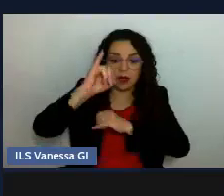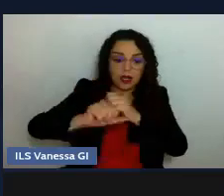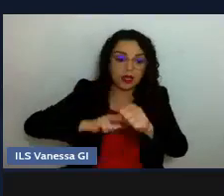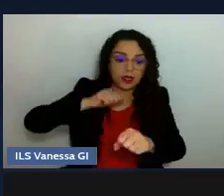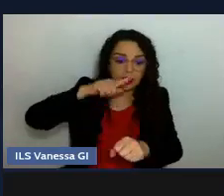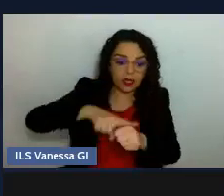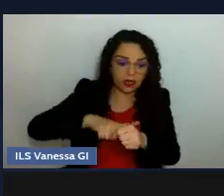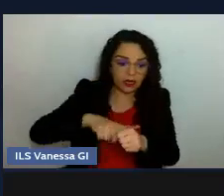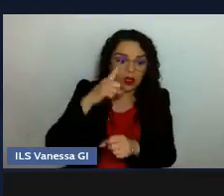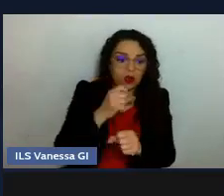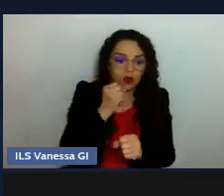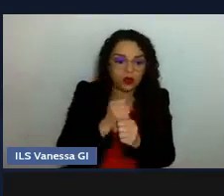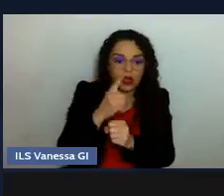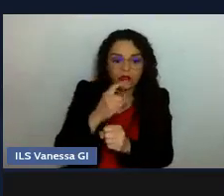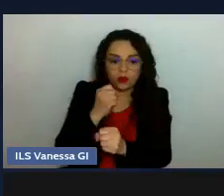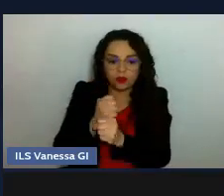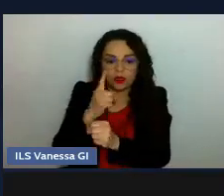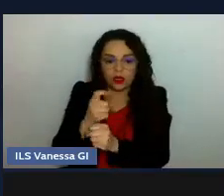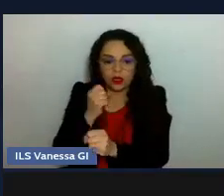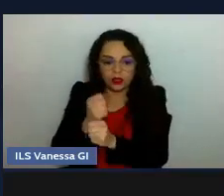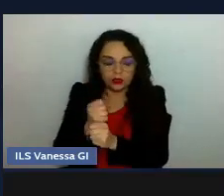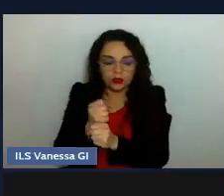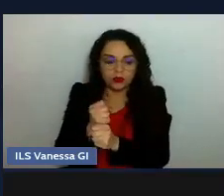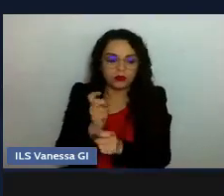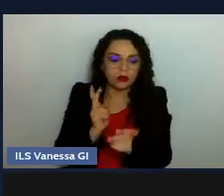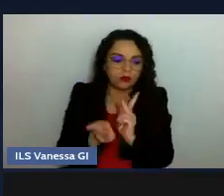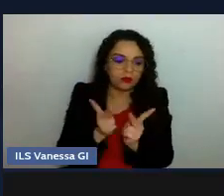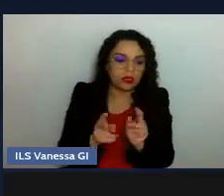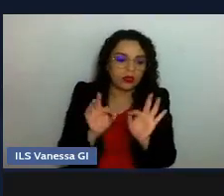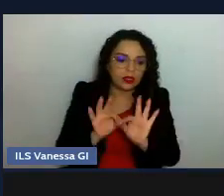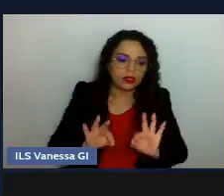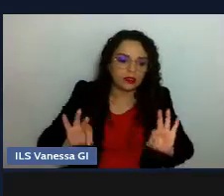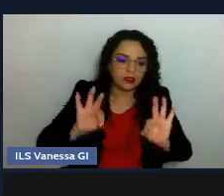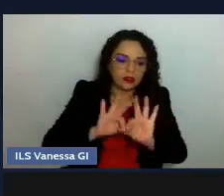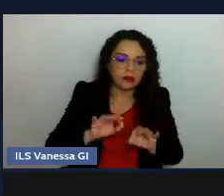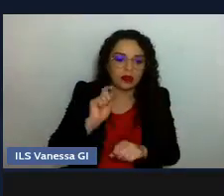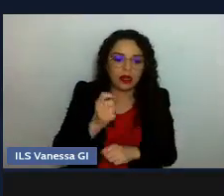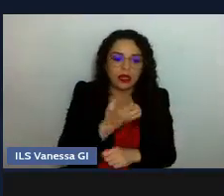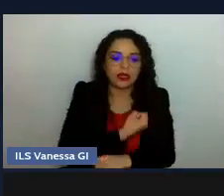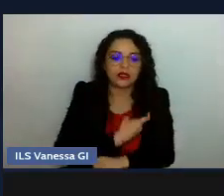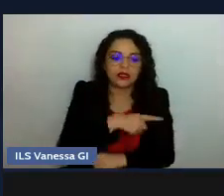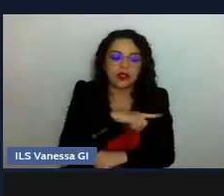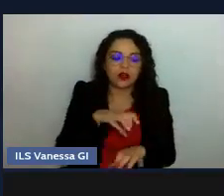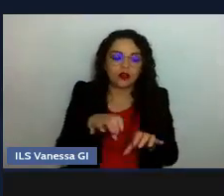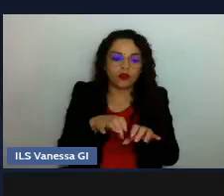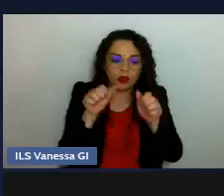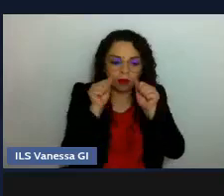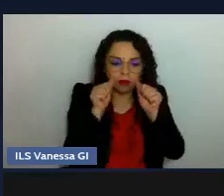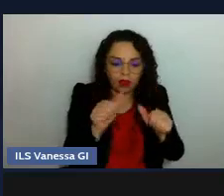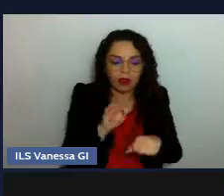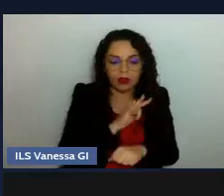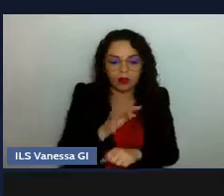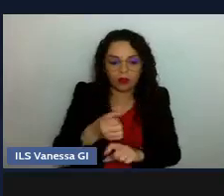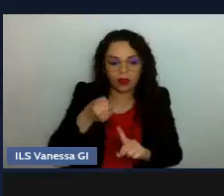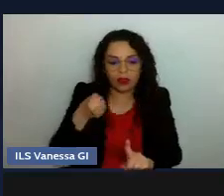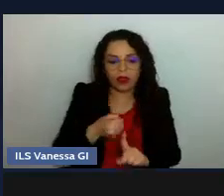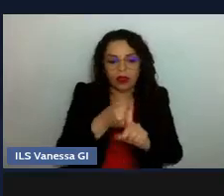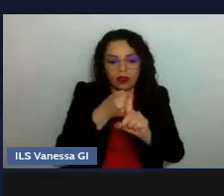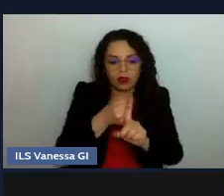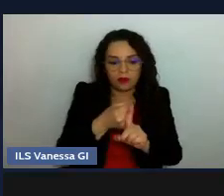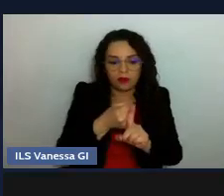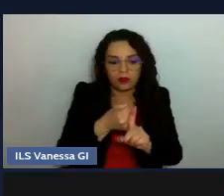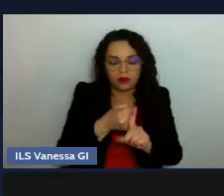año donde se habla de la importancia de atender la salud de forma integral, de impactar en las dimensiones que ya